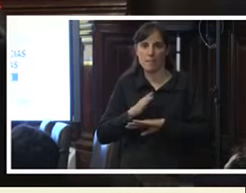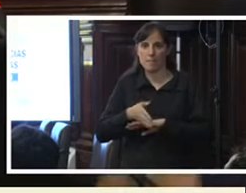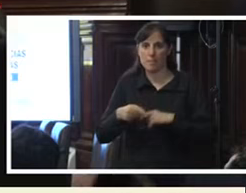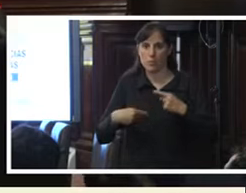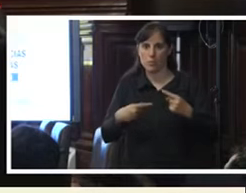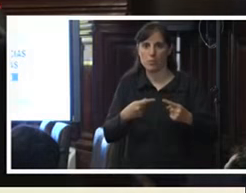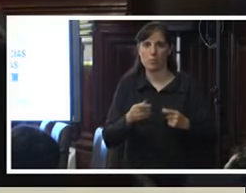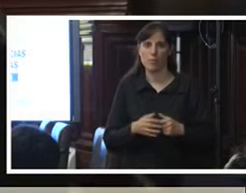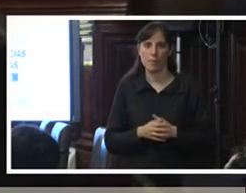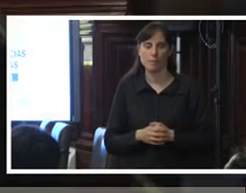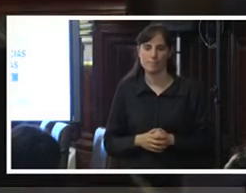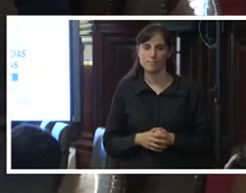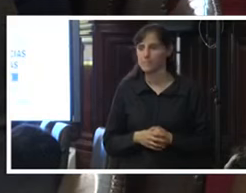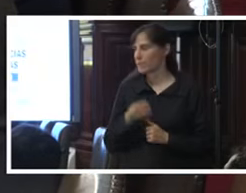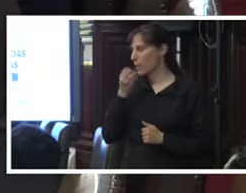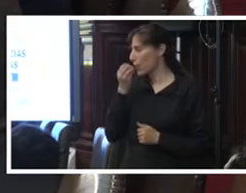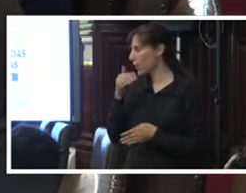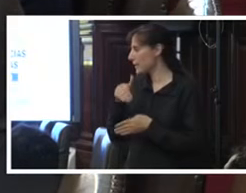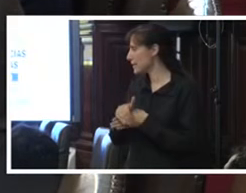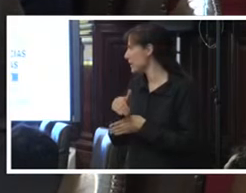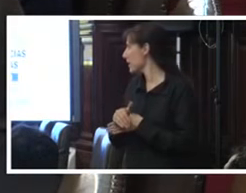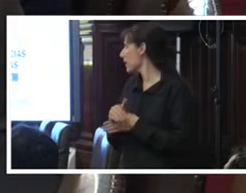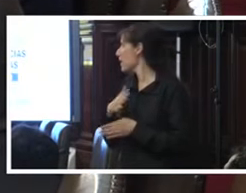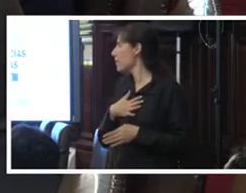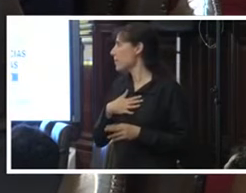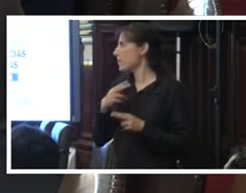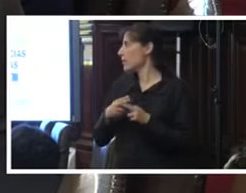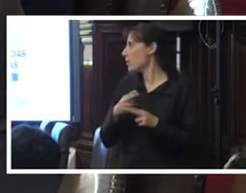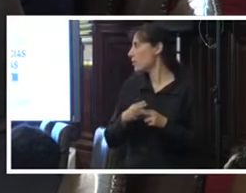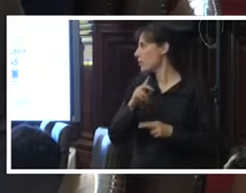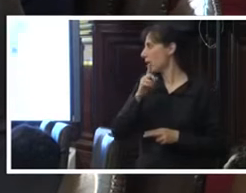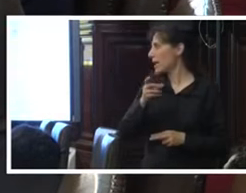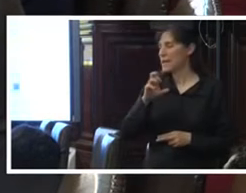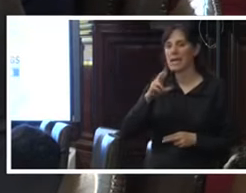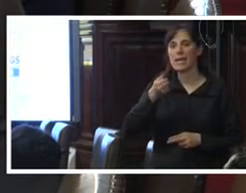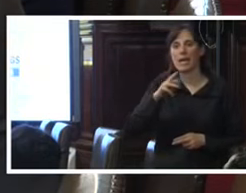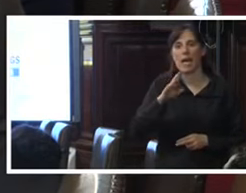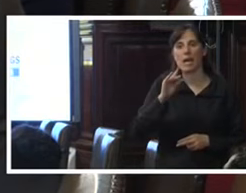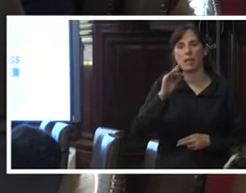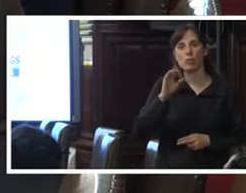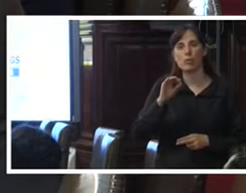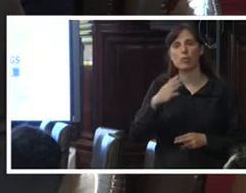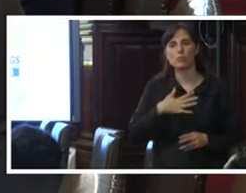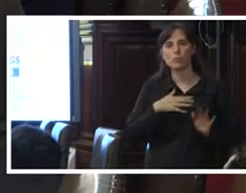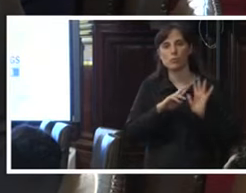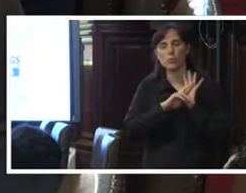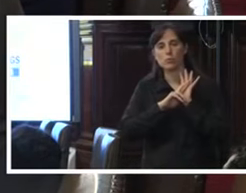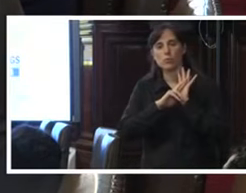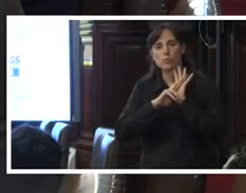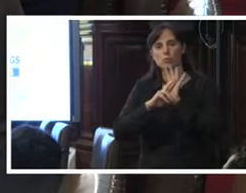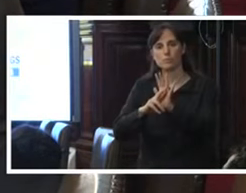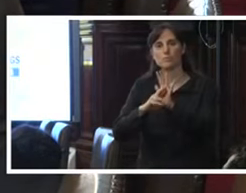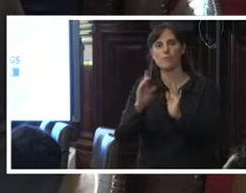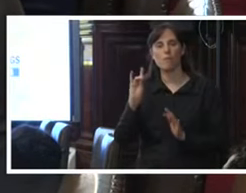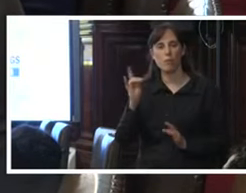buenas tardes mi nombre es gerardo camacho gonzález represento a mano diversa organización gubernamental del estado plurinacional de bolivia